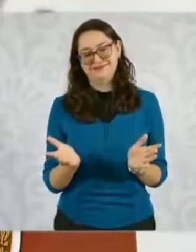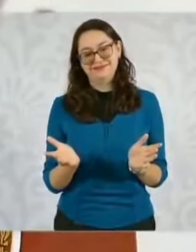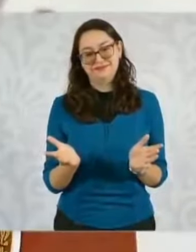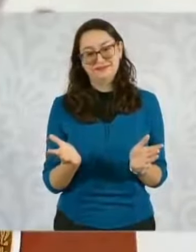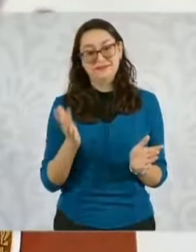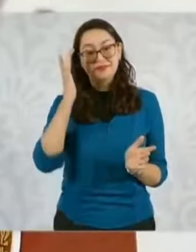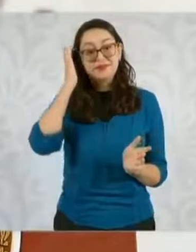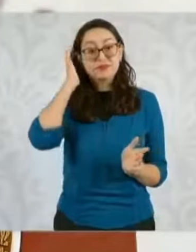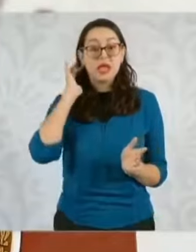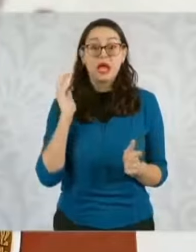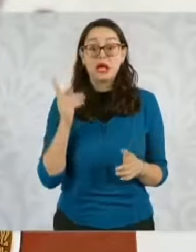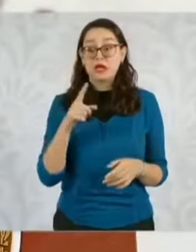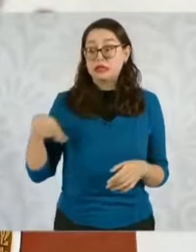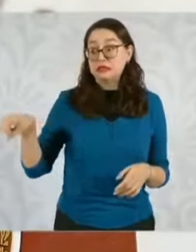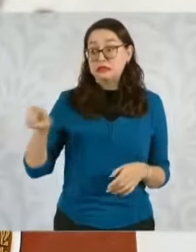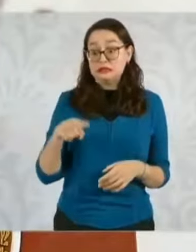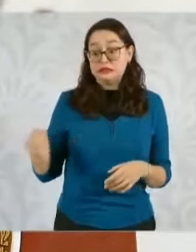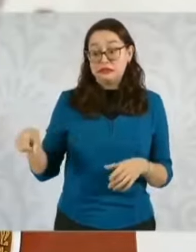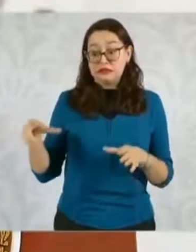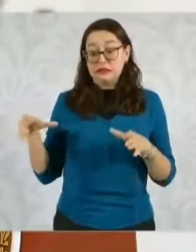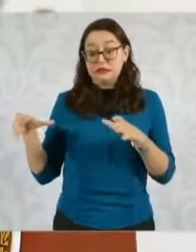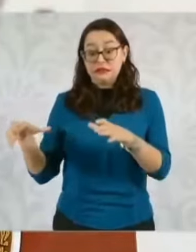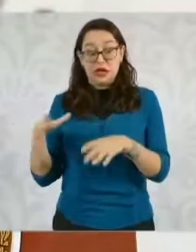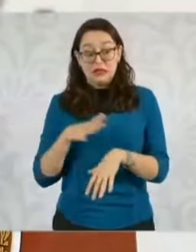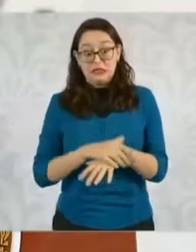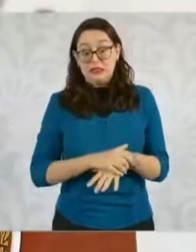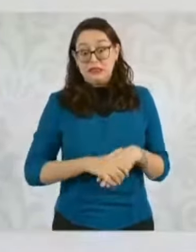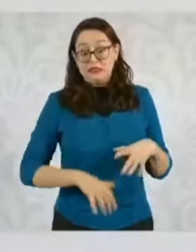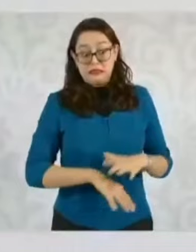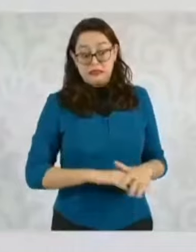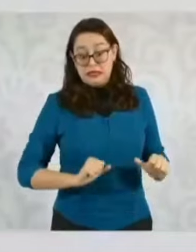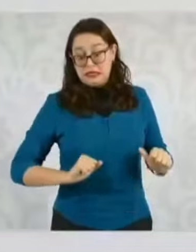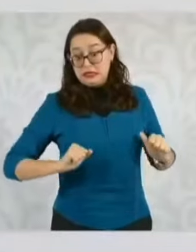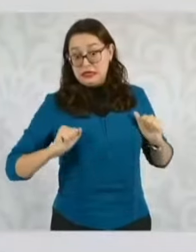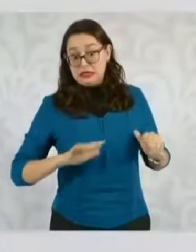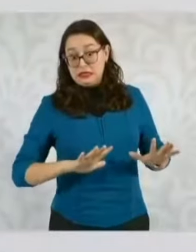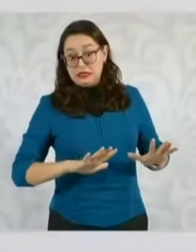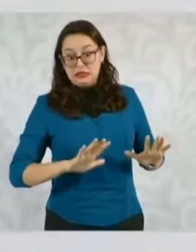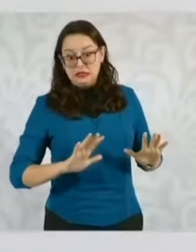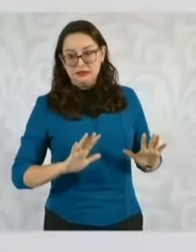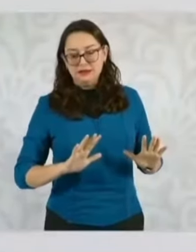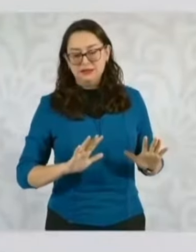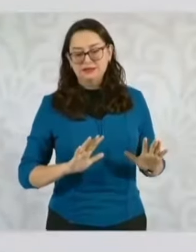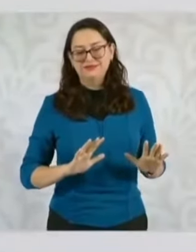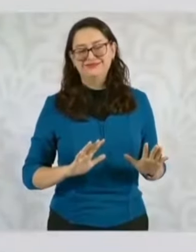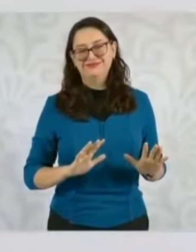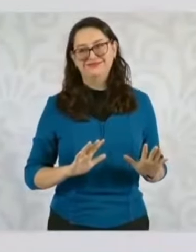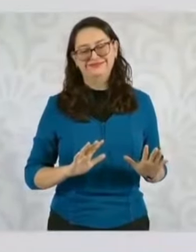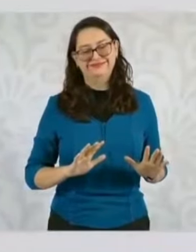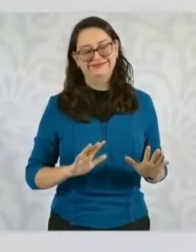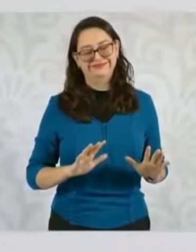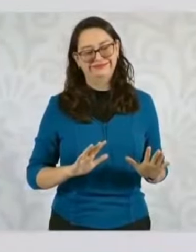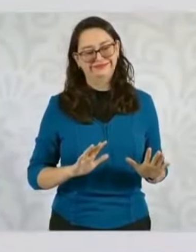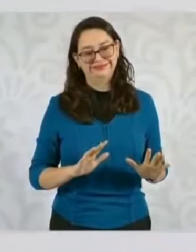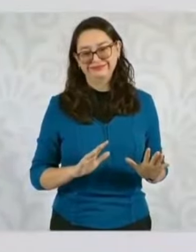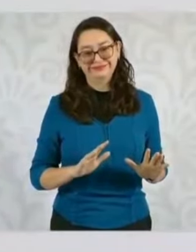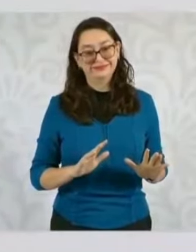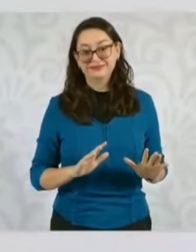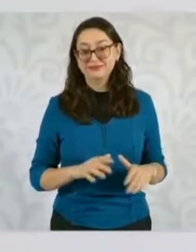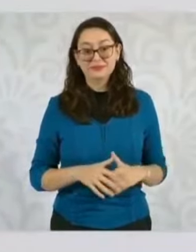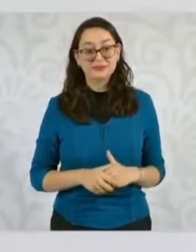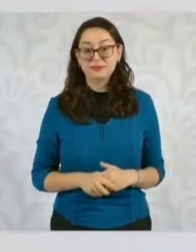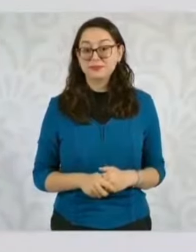porque ahora ya se deslindan unos cuantos del asunto. Que por cierto,